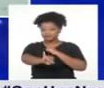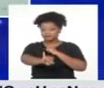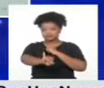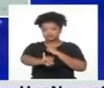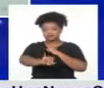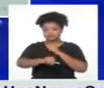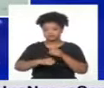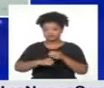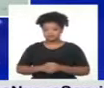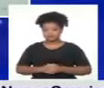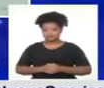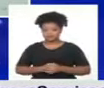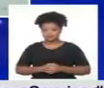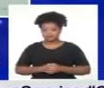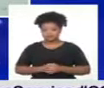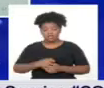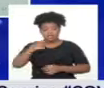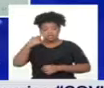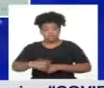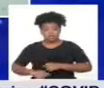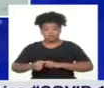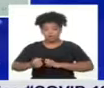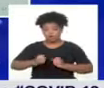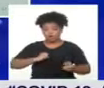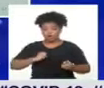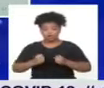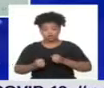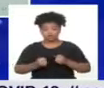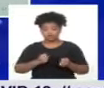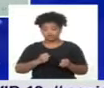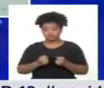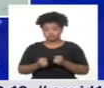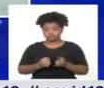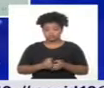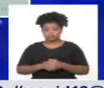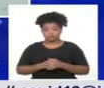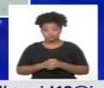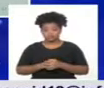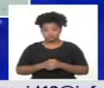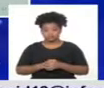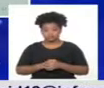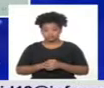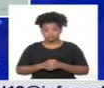su control, como toda Cuba, pero en algunos territorios un poco más